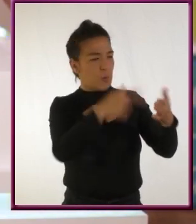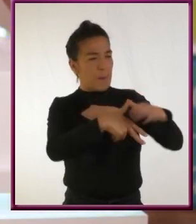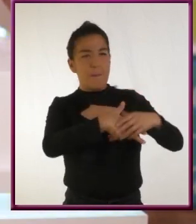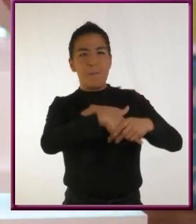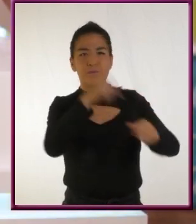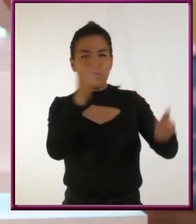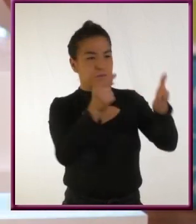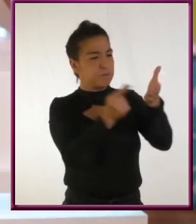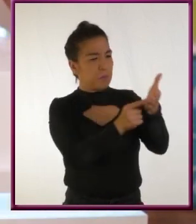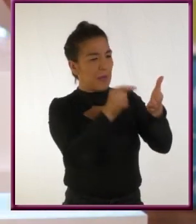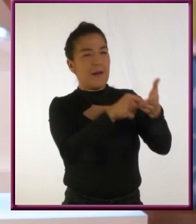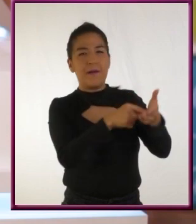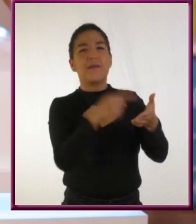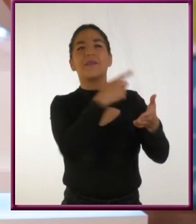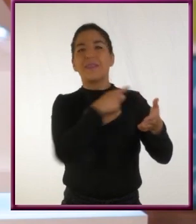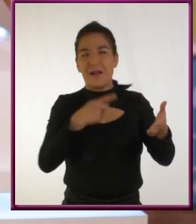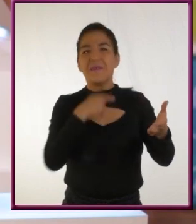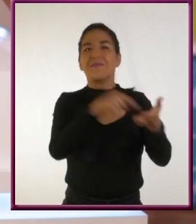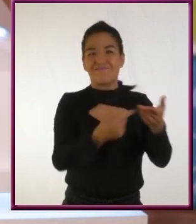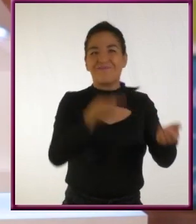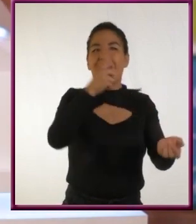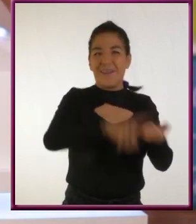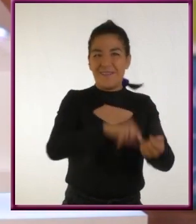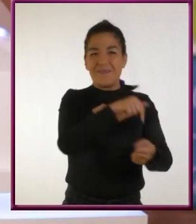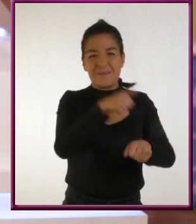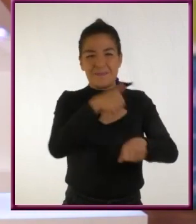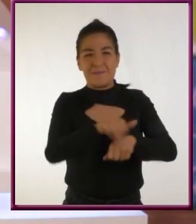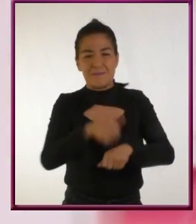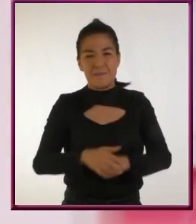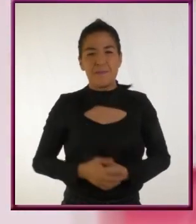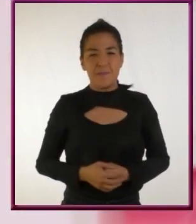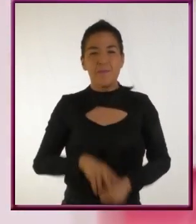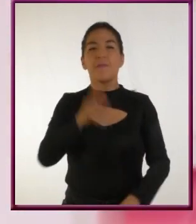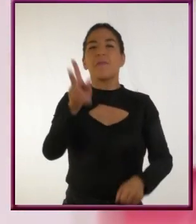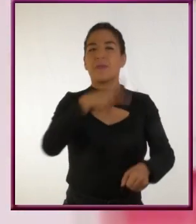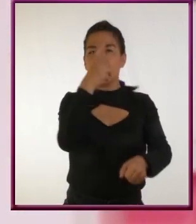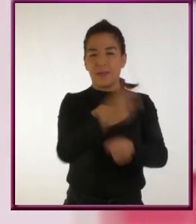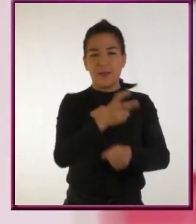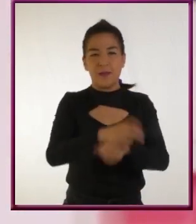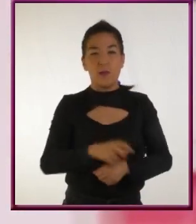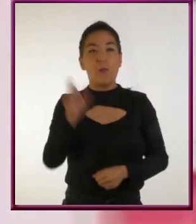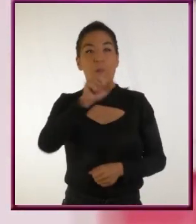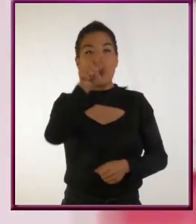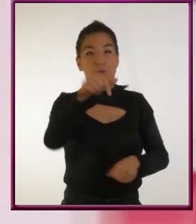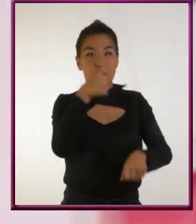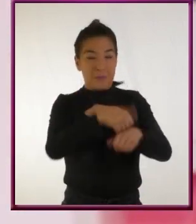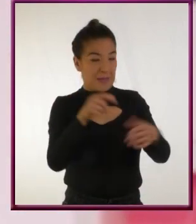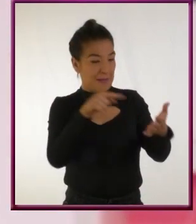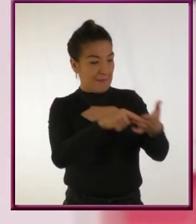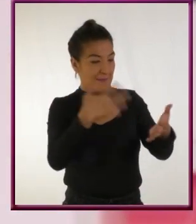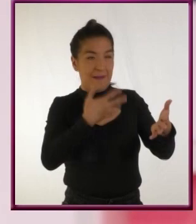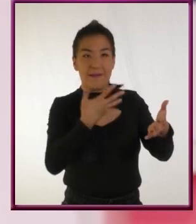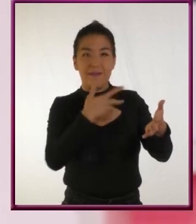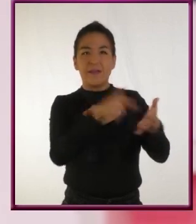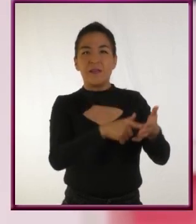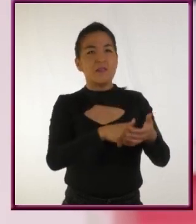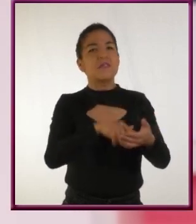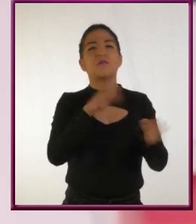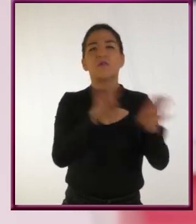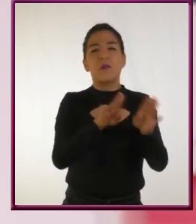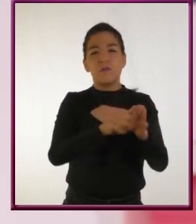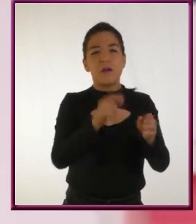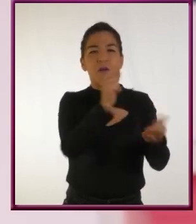de las casillas vacías del grupo debe contener ese número. Segundo, cuando un número está presente en un